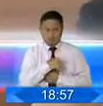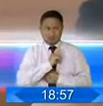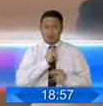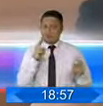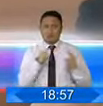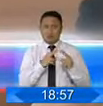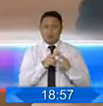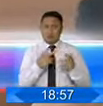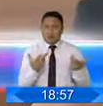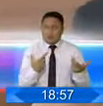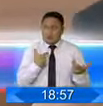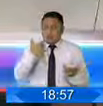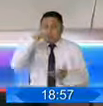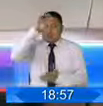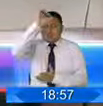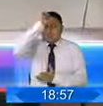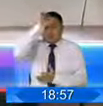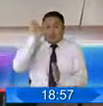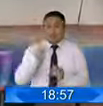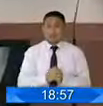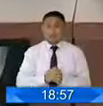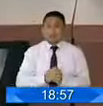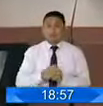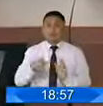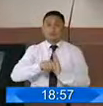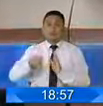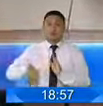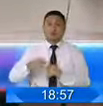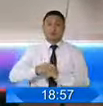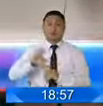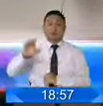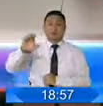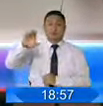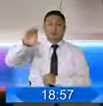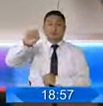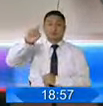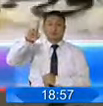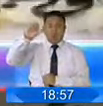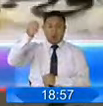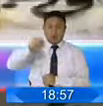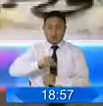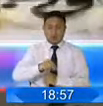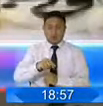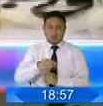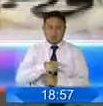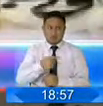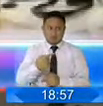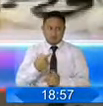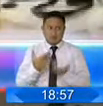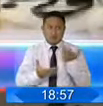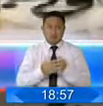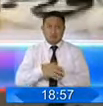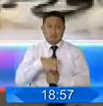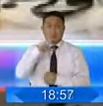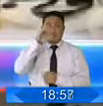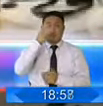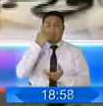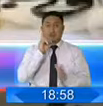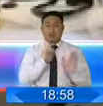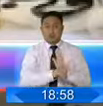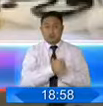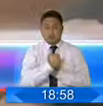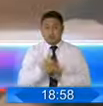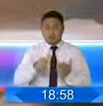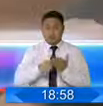y básicamente no sabía. La defensa de Pareja descarta que esas declaraciones pudiesen de alguna forma perjudicar al